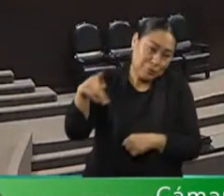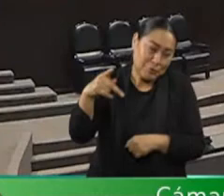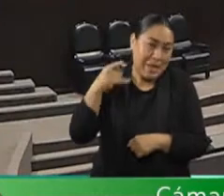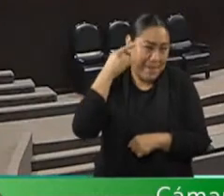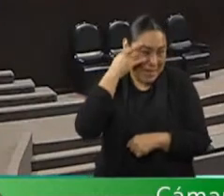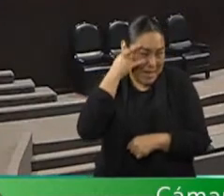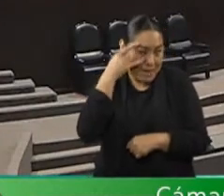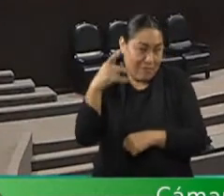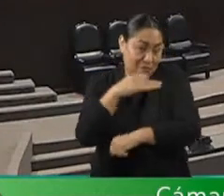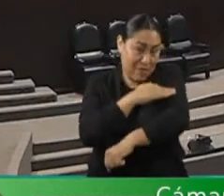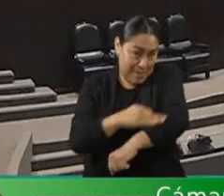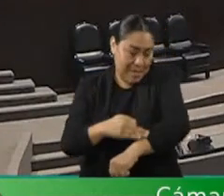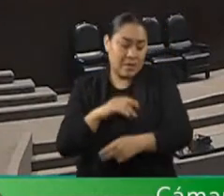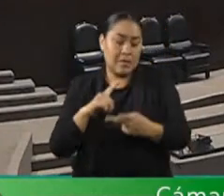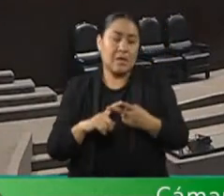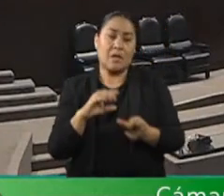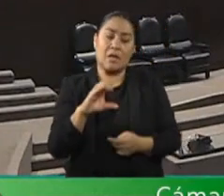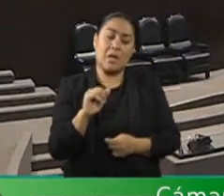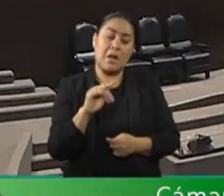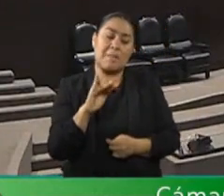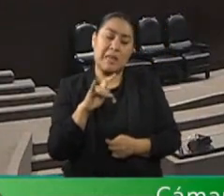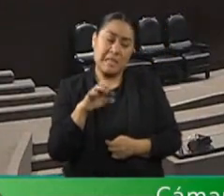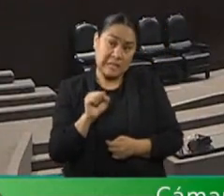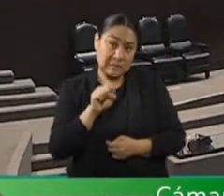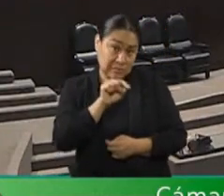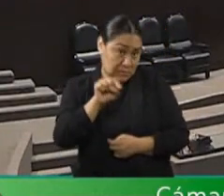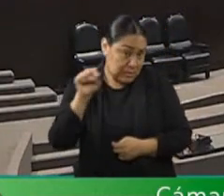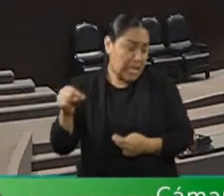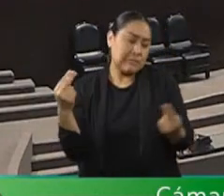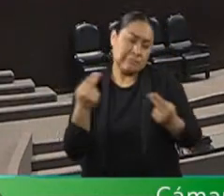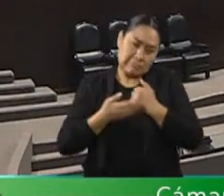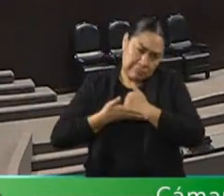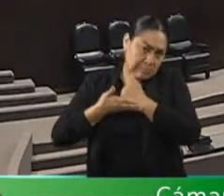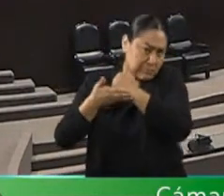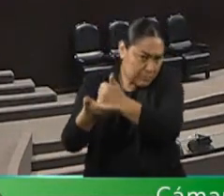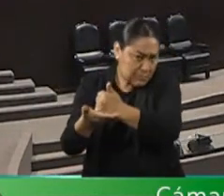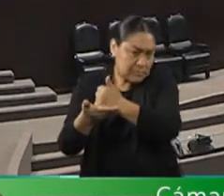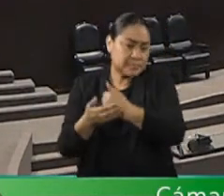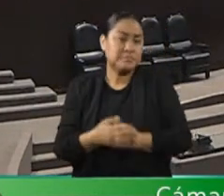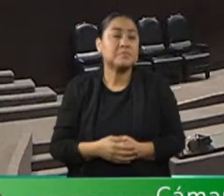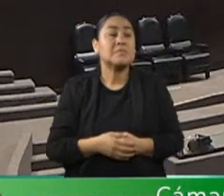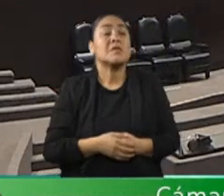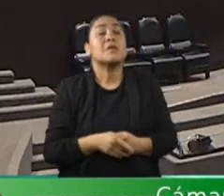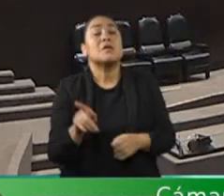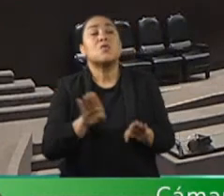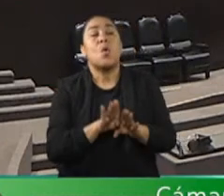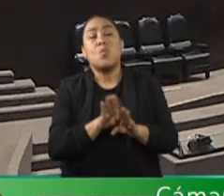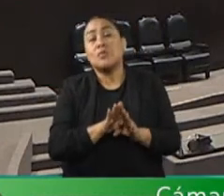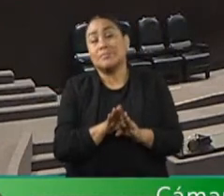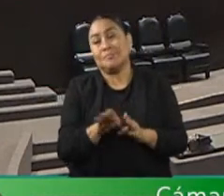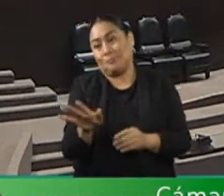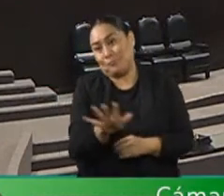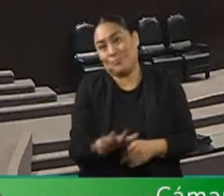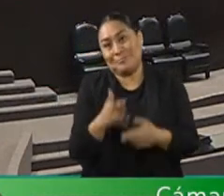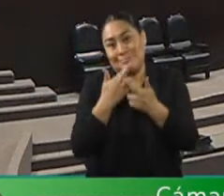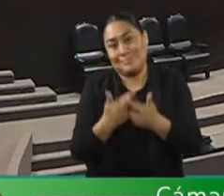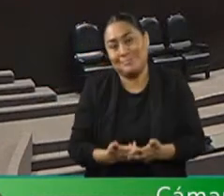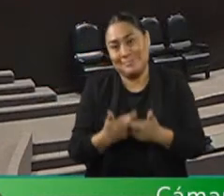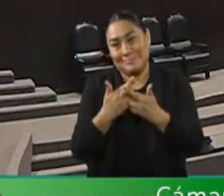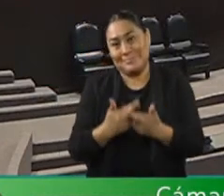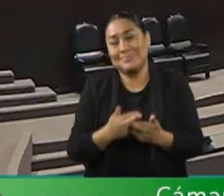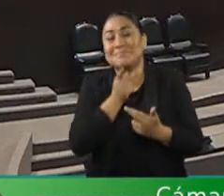Carmelitas requieren hoy de nosotros se aprovechan de la riqueza de nuestra tierra del